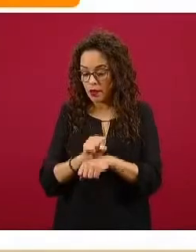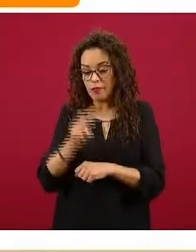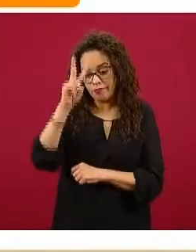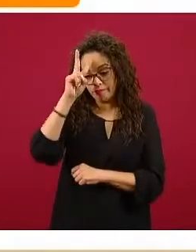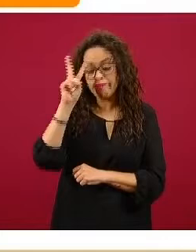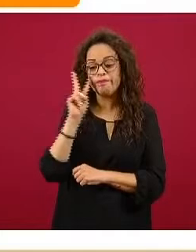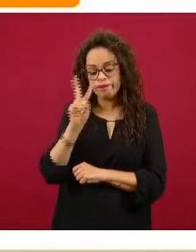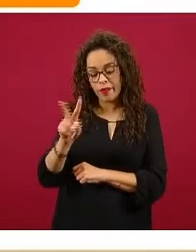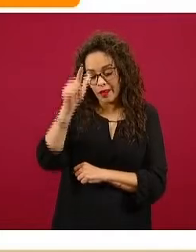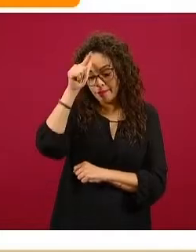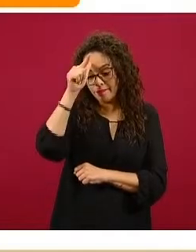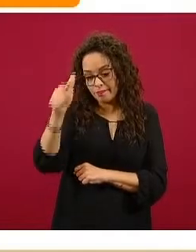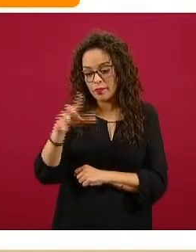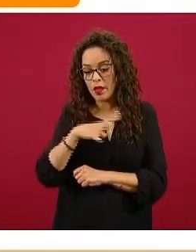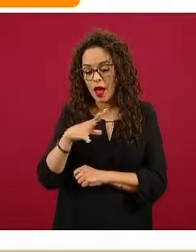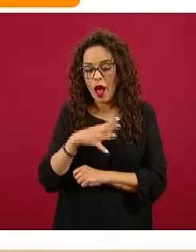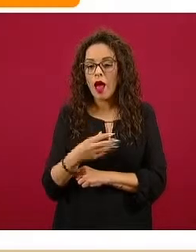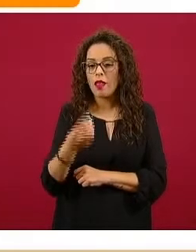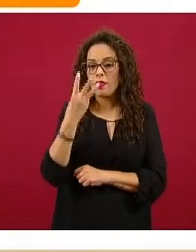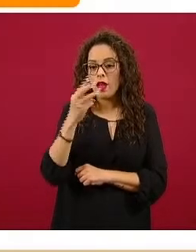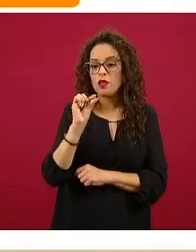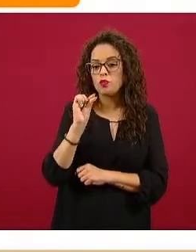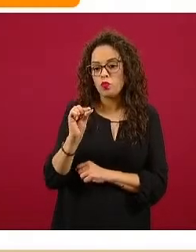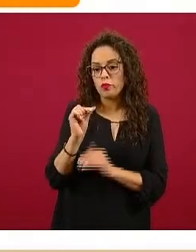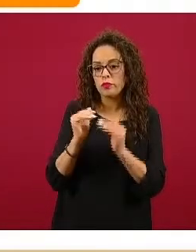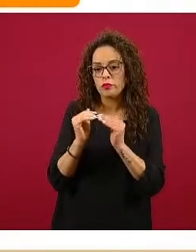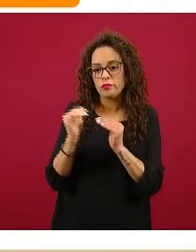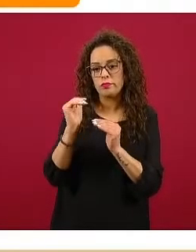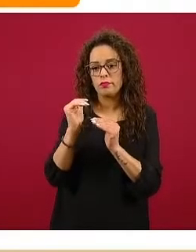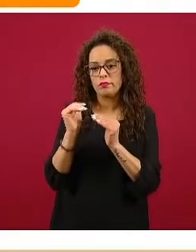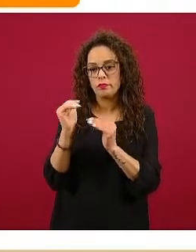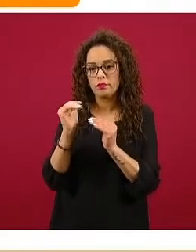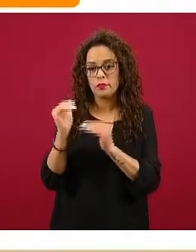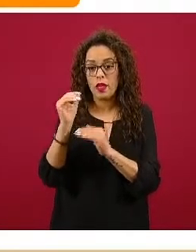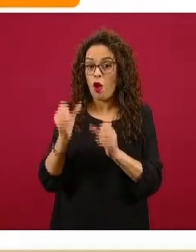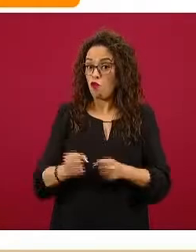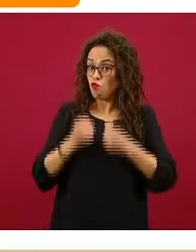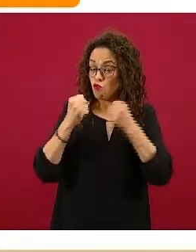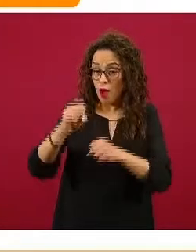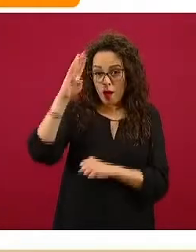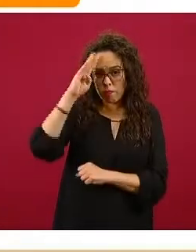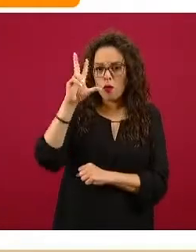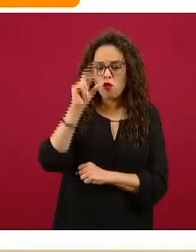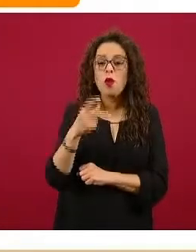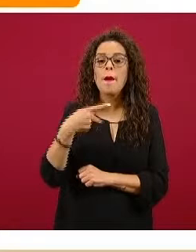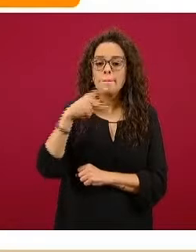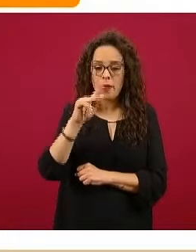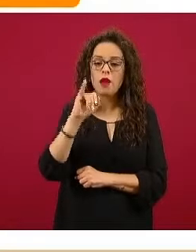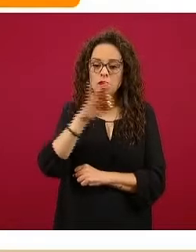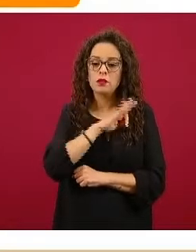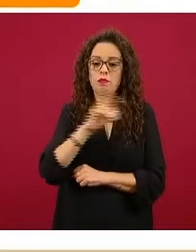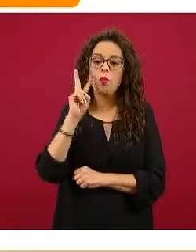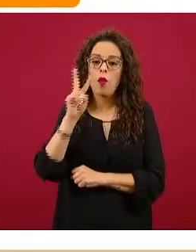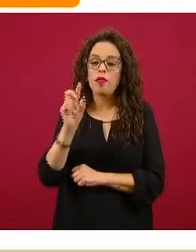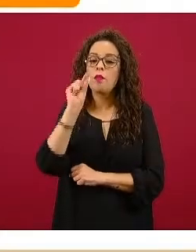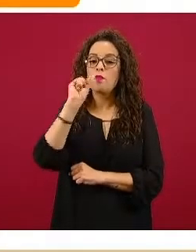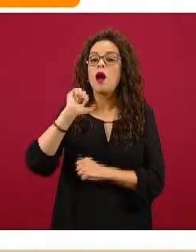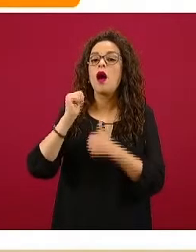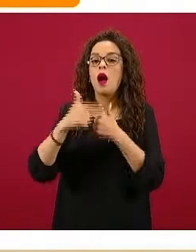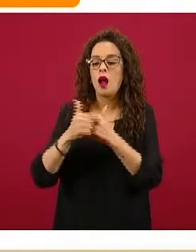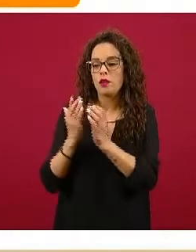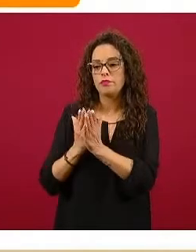habido incrementos de puntos porcentuales, no digamos tan elevados, pero que en su momento reflejan el incremento de